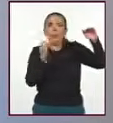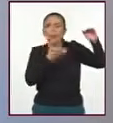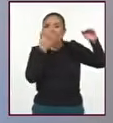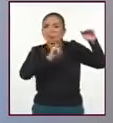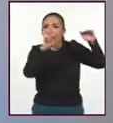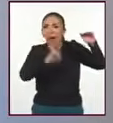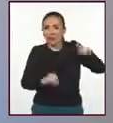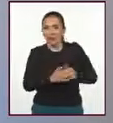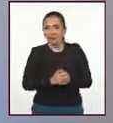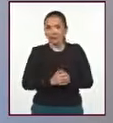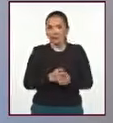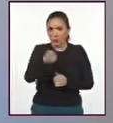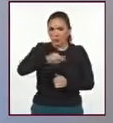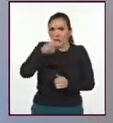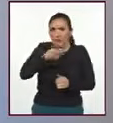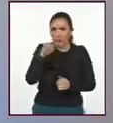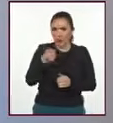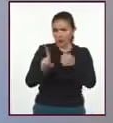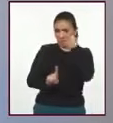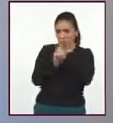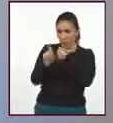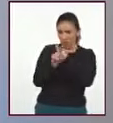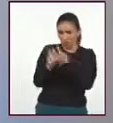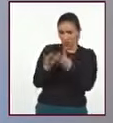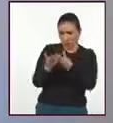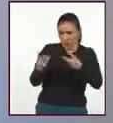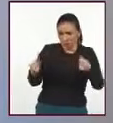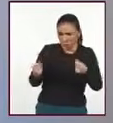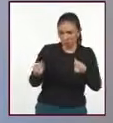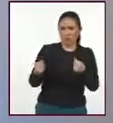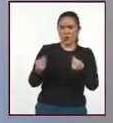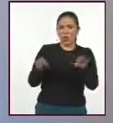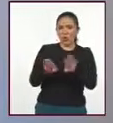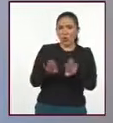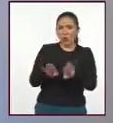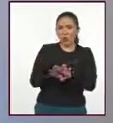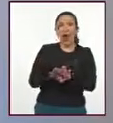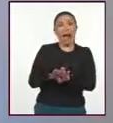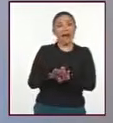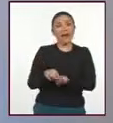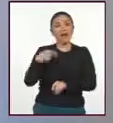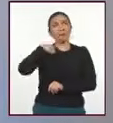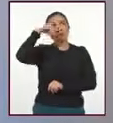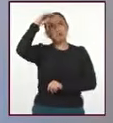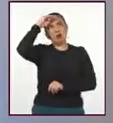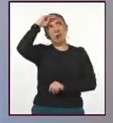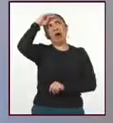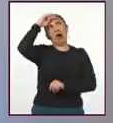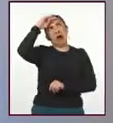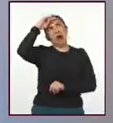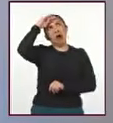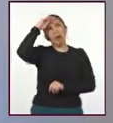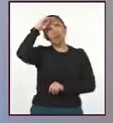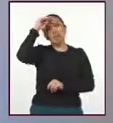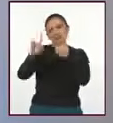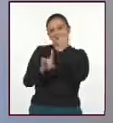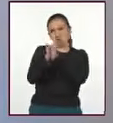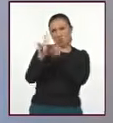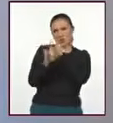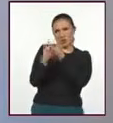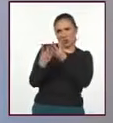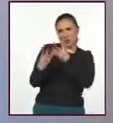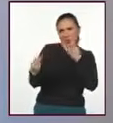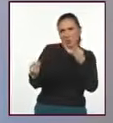soluciona un problema? ¿Cómo se soluciona una diferencia? Lo primero que le viene a la mente a uno es pues ver a, no sé, a los